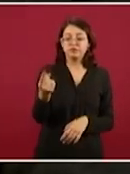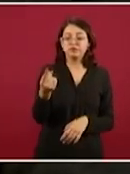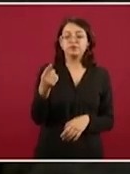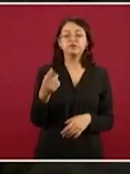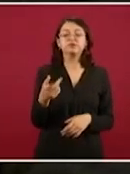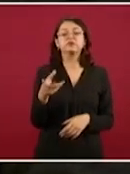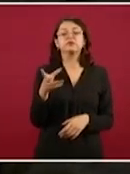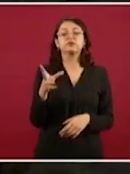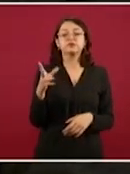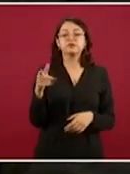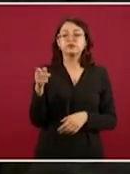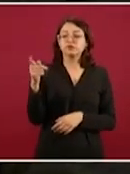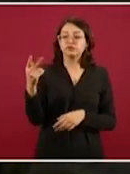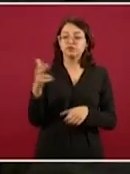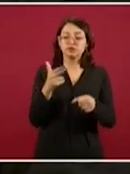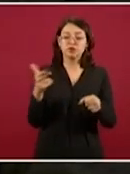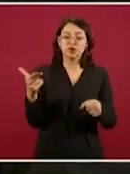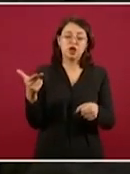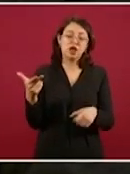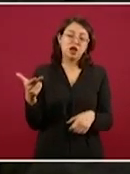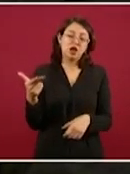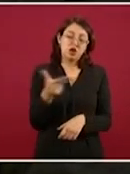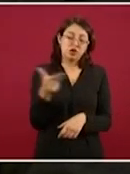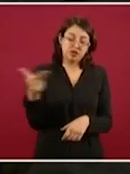con nosotros contadores